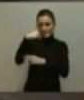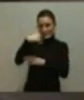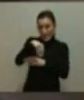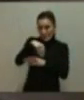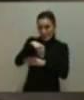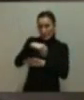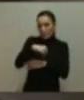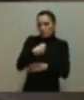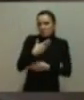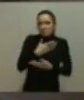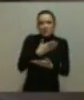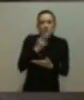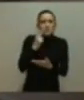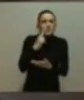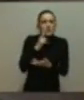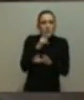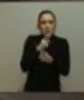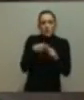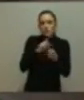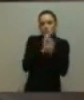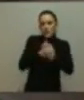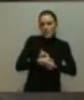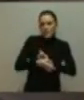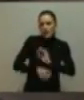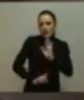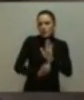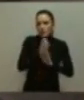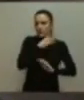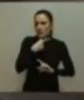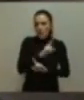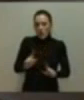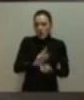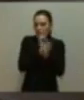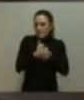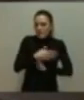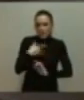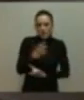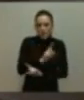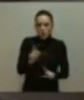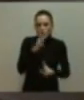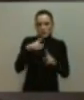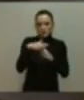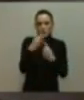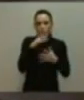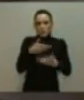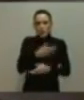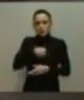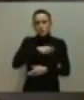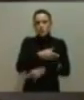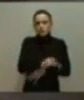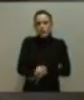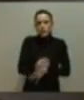cosas cambien. Un presidente que no quiere crecer, que no quiere madurar en la situación en la que nos encontramos, que se ha ido de la mano, ha